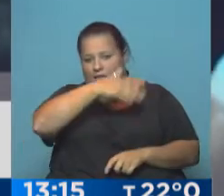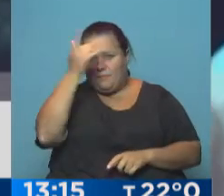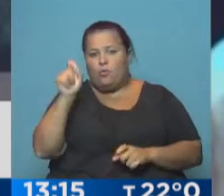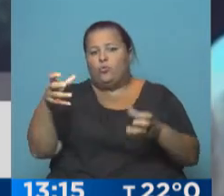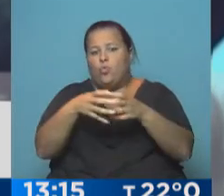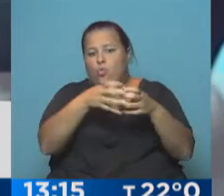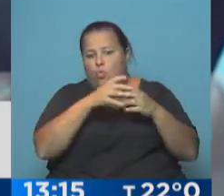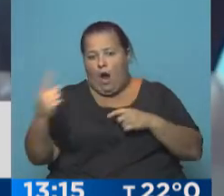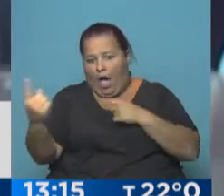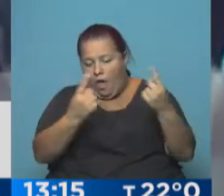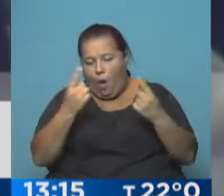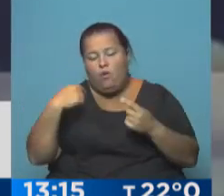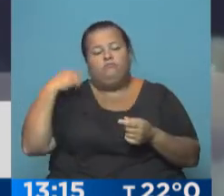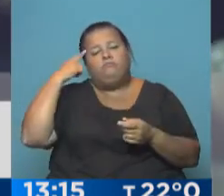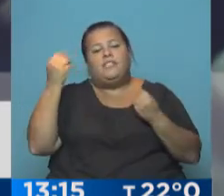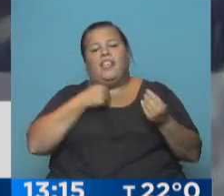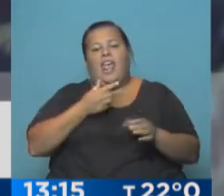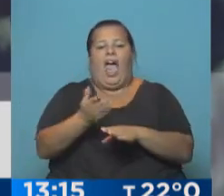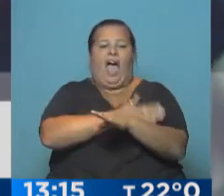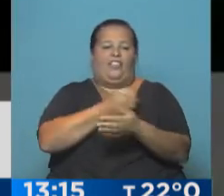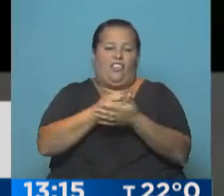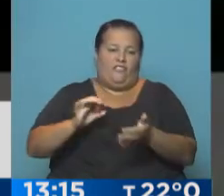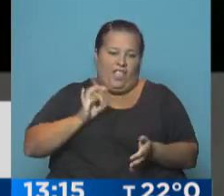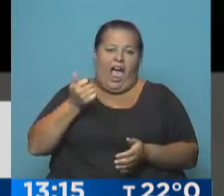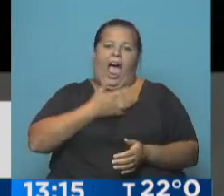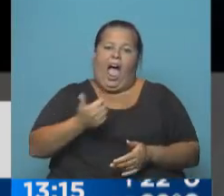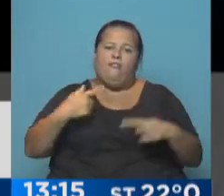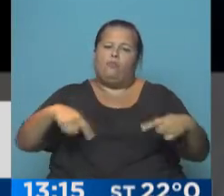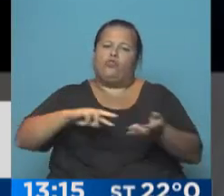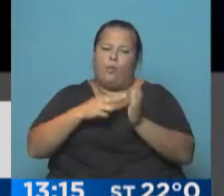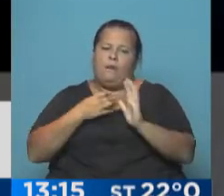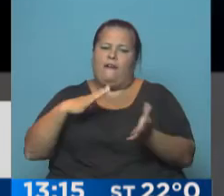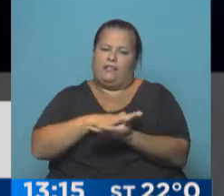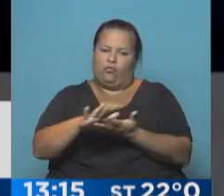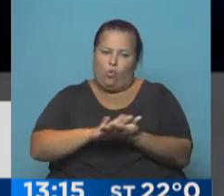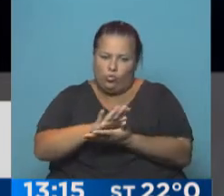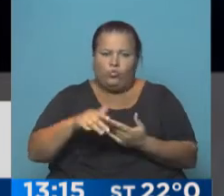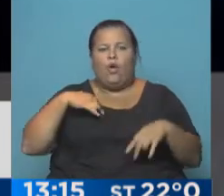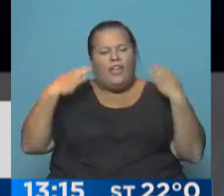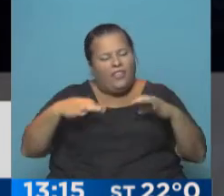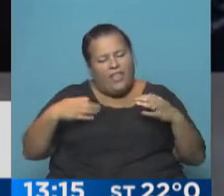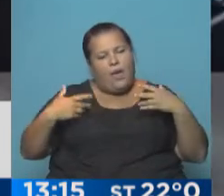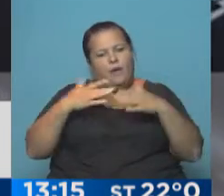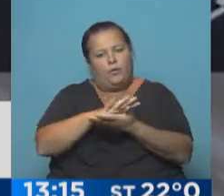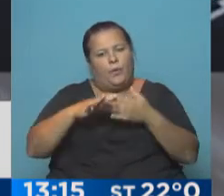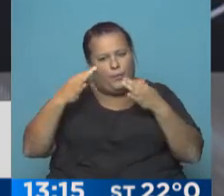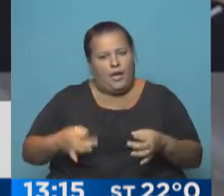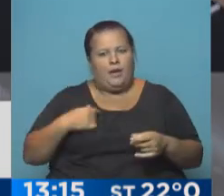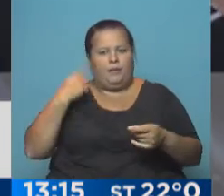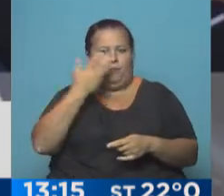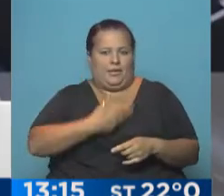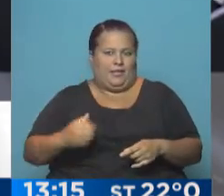espacio y la idea es que sea antes de fin de año. Creo que la AFA tiene muchísimos problemas para resolver, que tenemos que estar a la altura de las circunstancias como